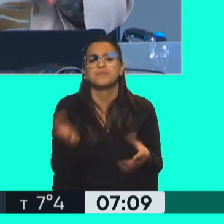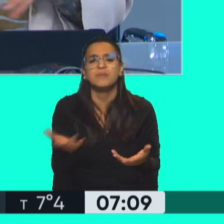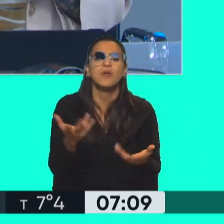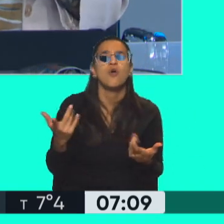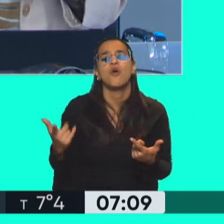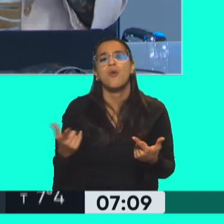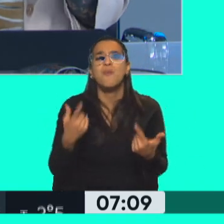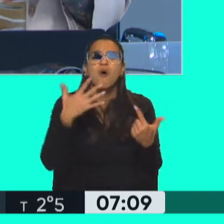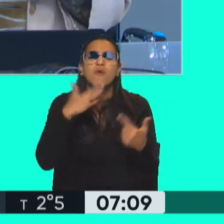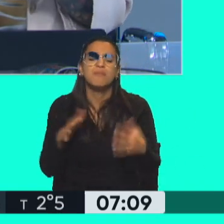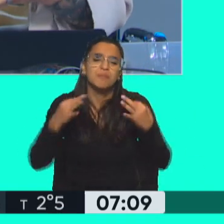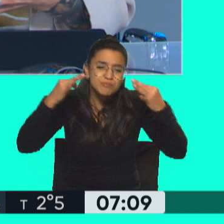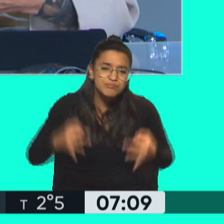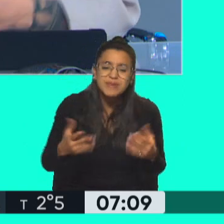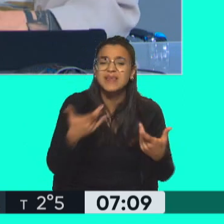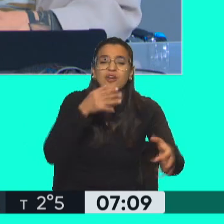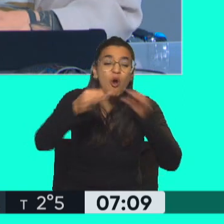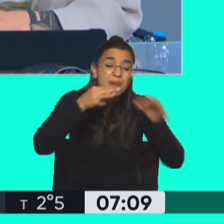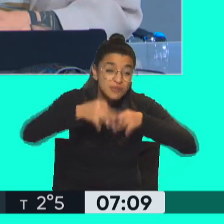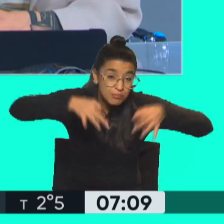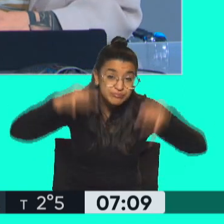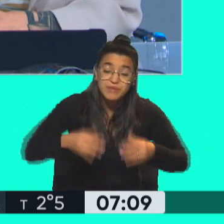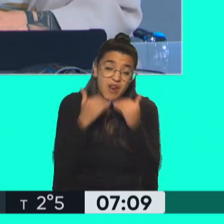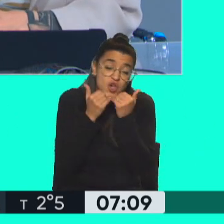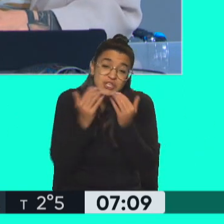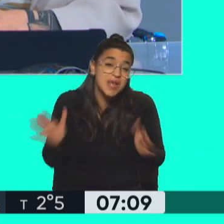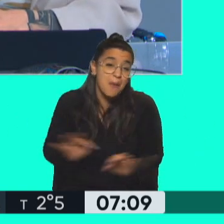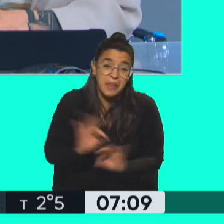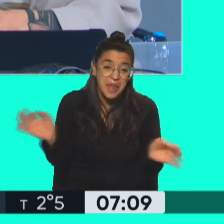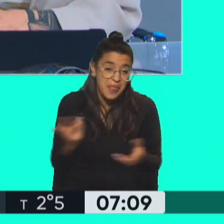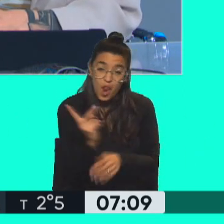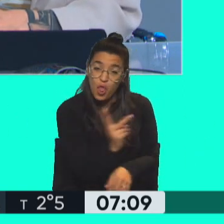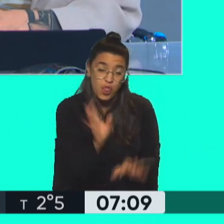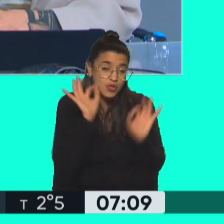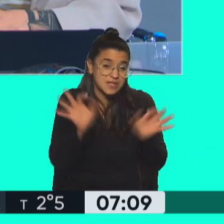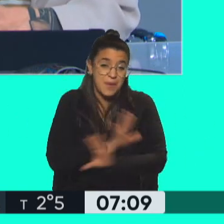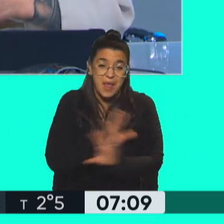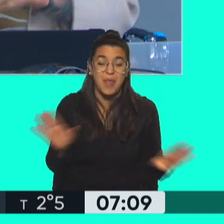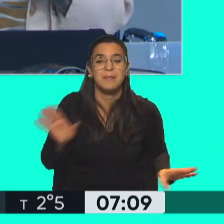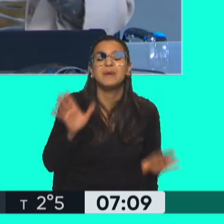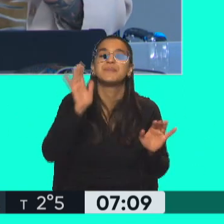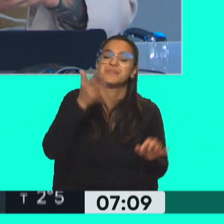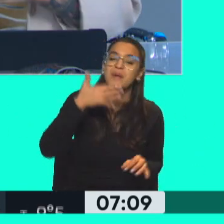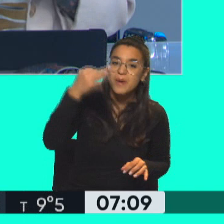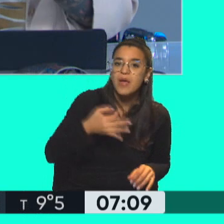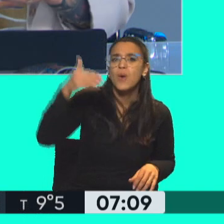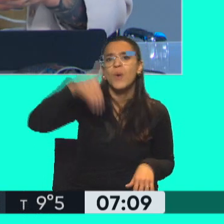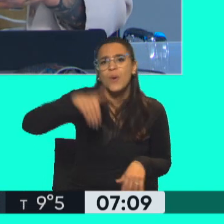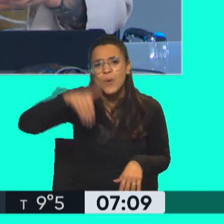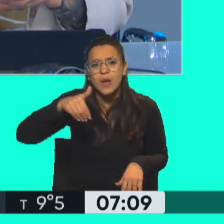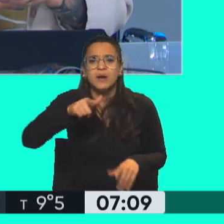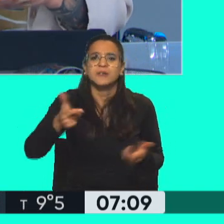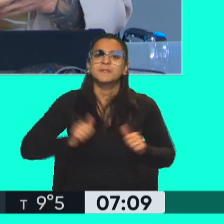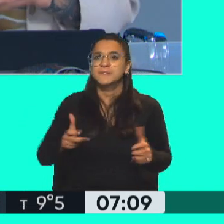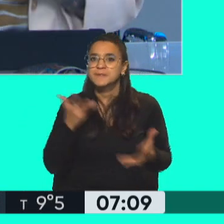interpretaciones que certezas de lo que se conversó en esa reunión sí es cierto que se demoraba y esto generaba